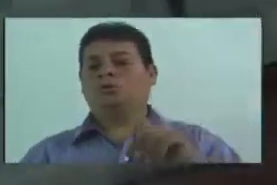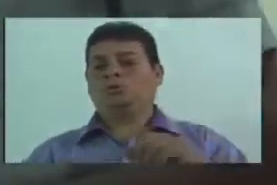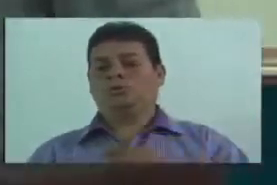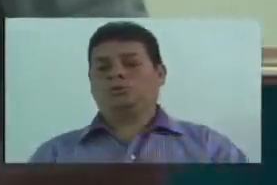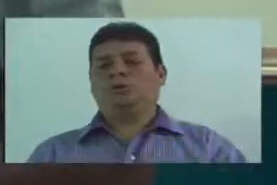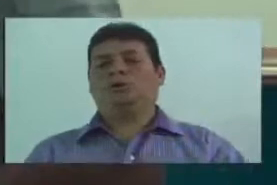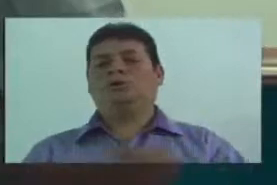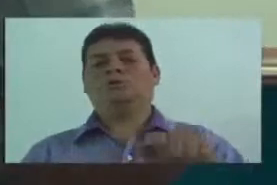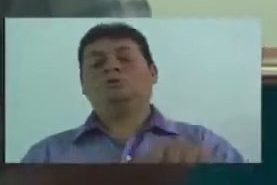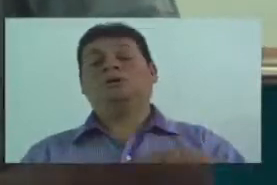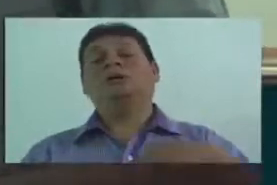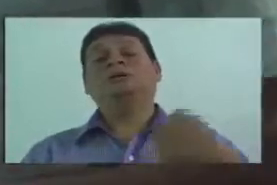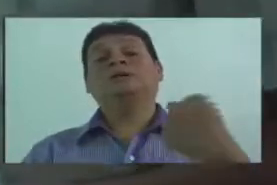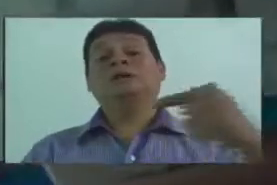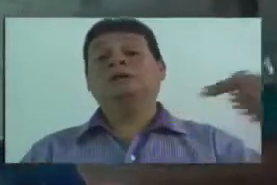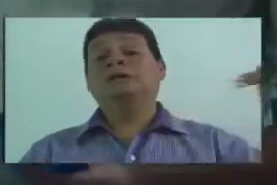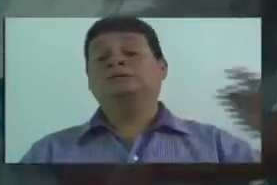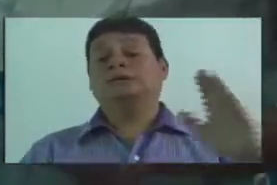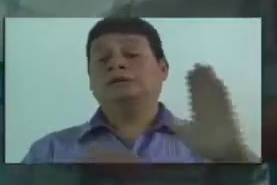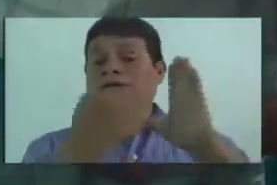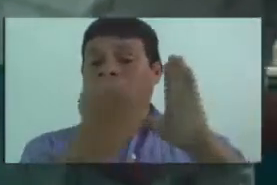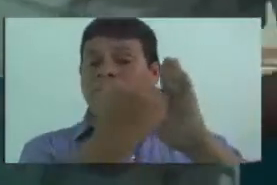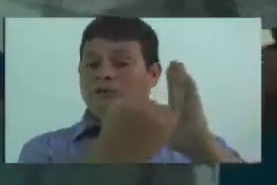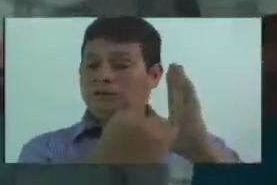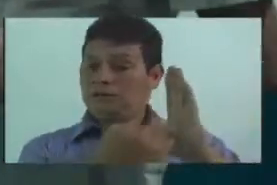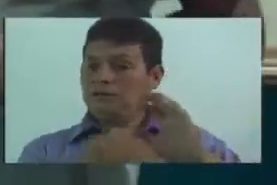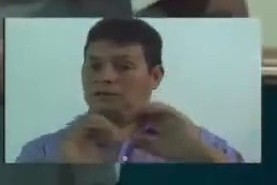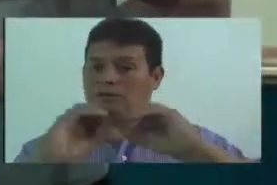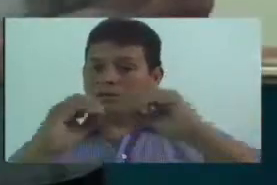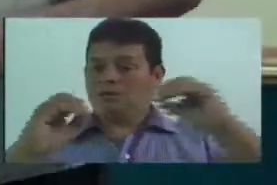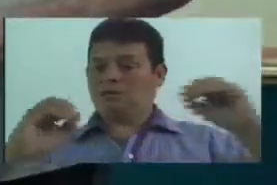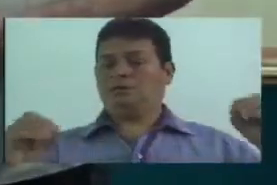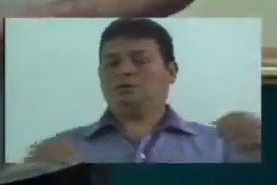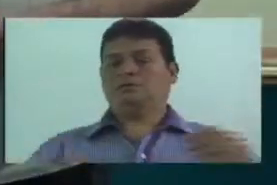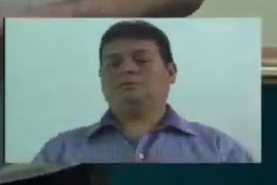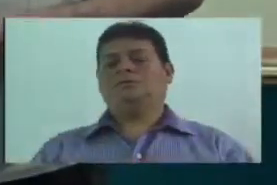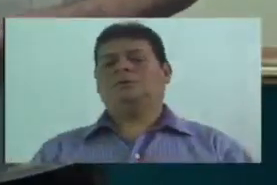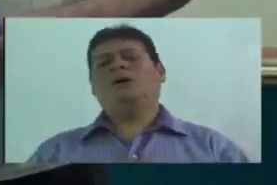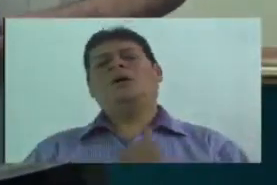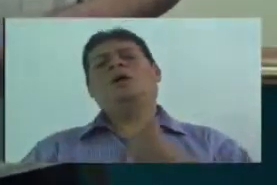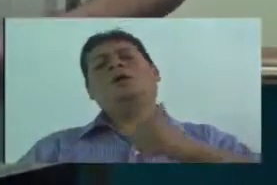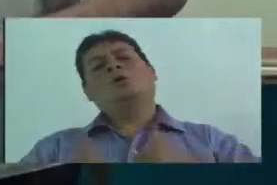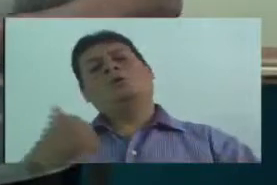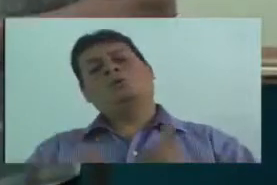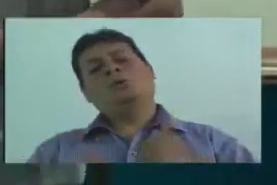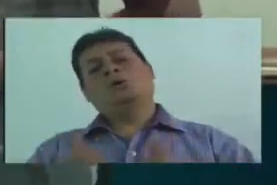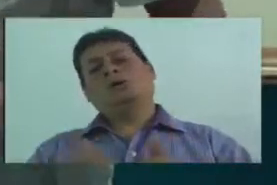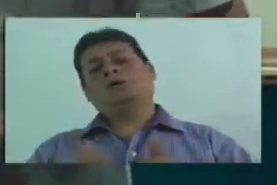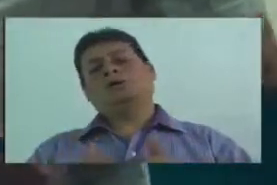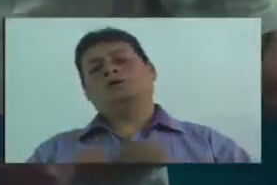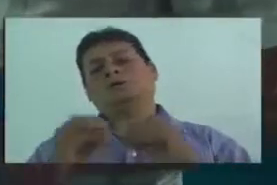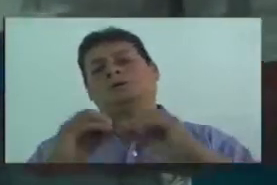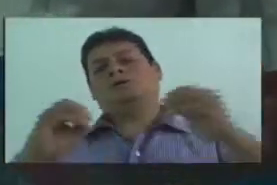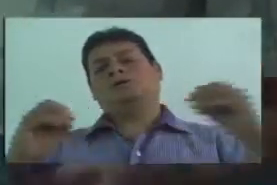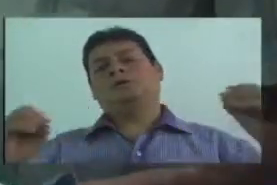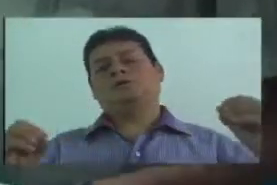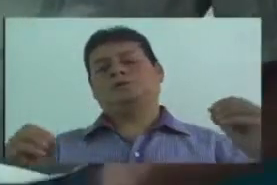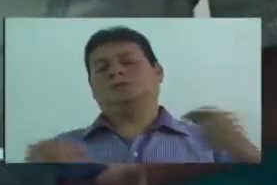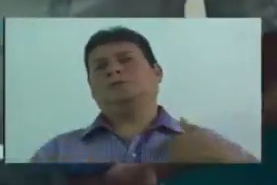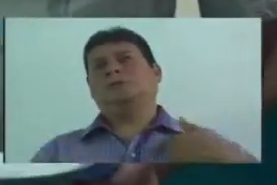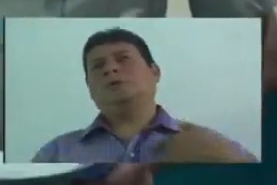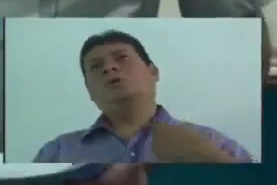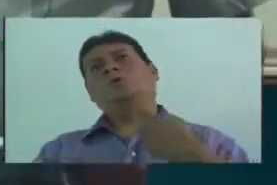negación. Después tenemos los desiderativos. ¿Cuál es la intención del hablante? Expresar un